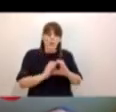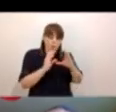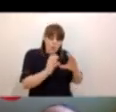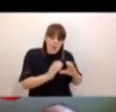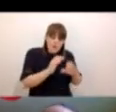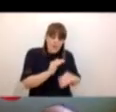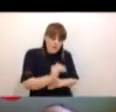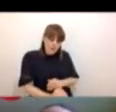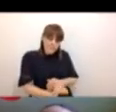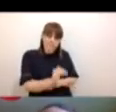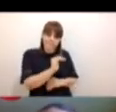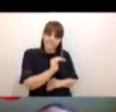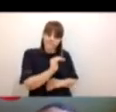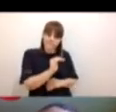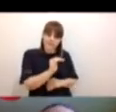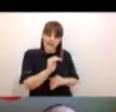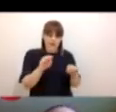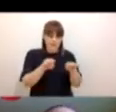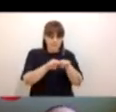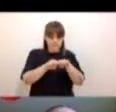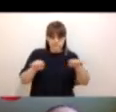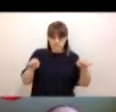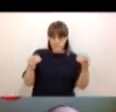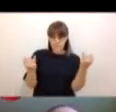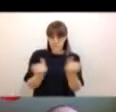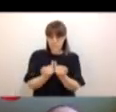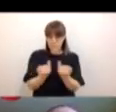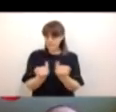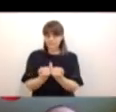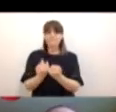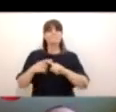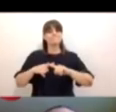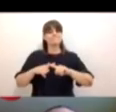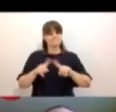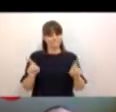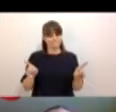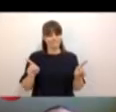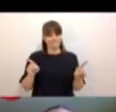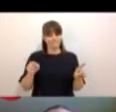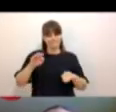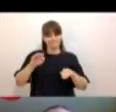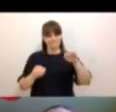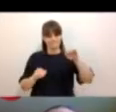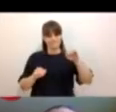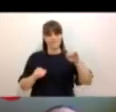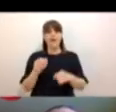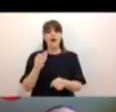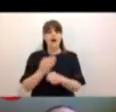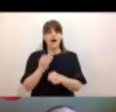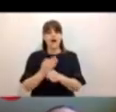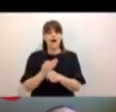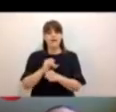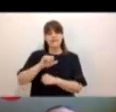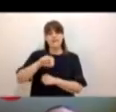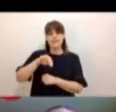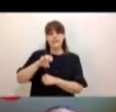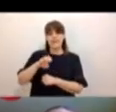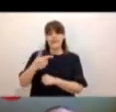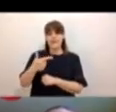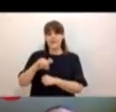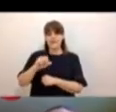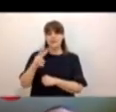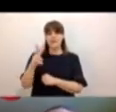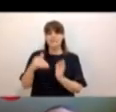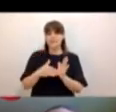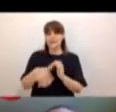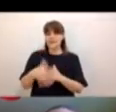parte de un modelo desigual también de acercamiento tenemos de acuerdo a esta encuesta del INEGI del 2015 que